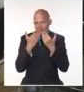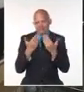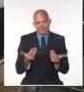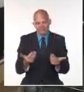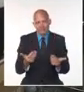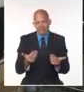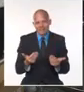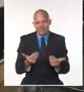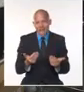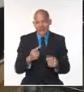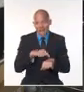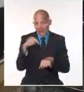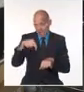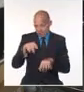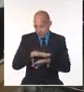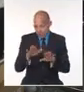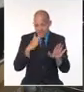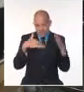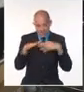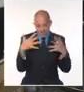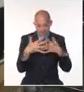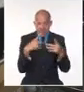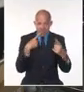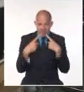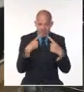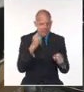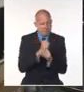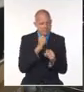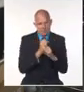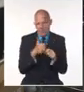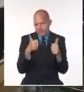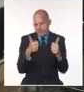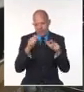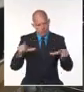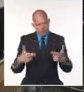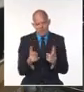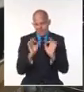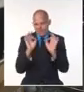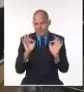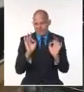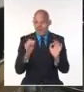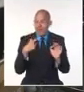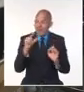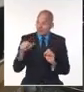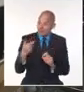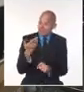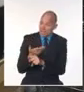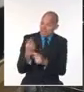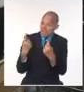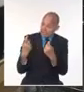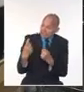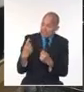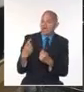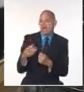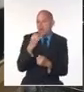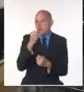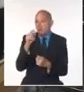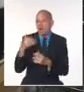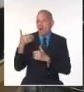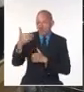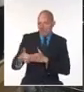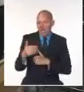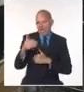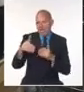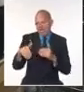Ya hoy el Ministerio está trabajando con los términos establecidos que tenemos de los 10 días a partir de la entrada